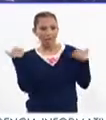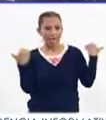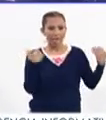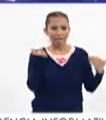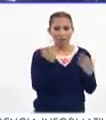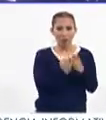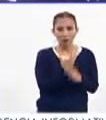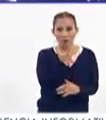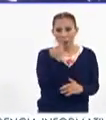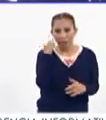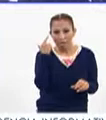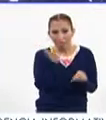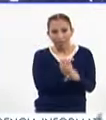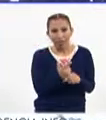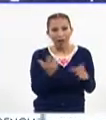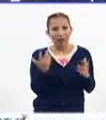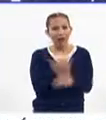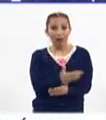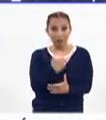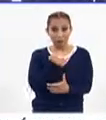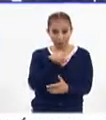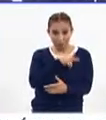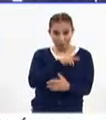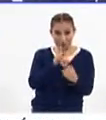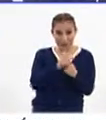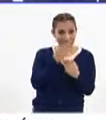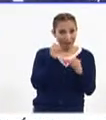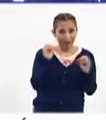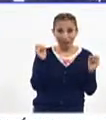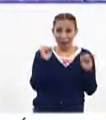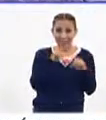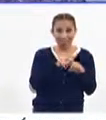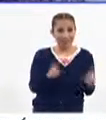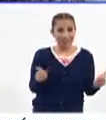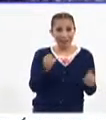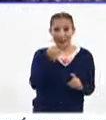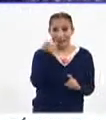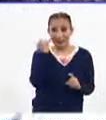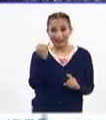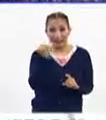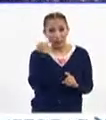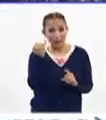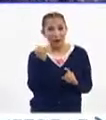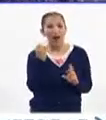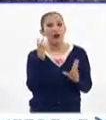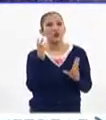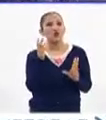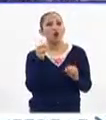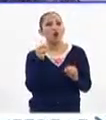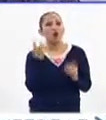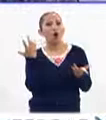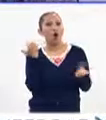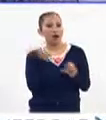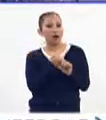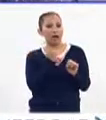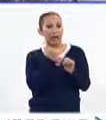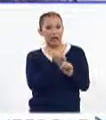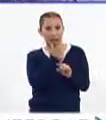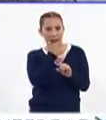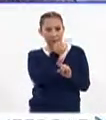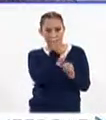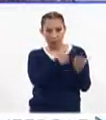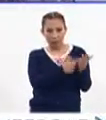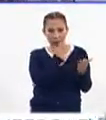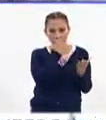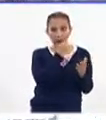aventura y descubrir que no estás en tu país, es otro idioma. No solamente practiqué el inglés en la